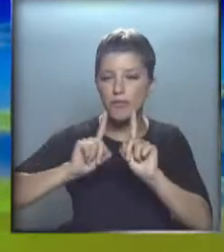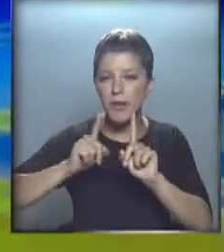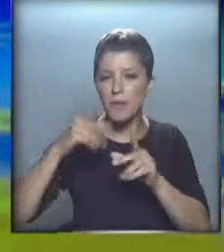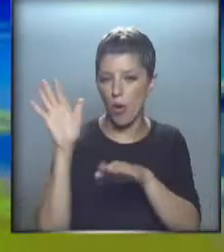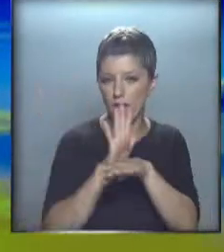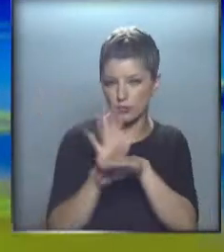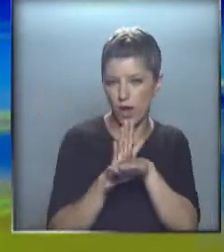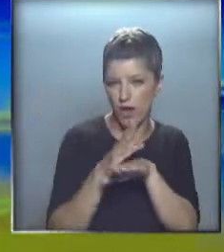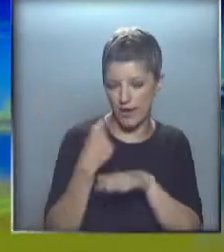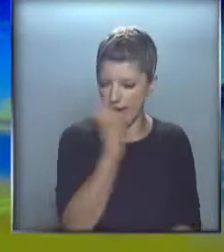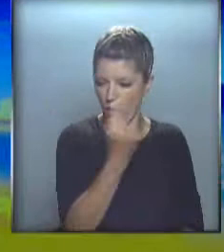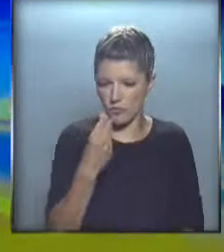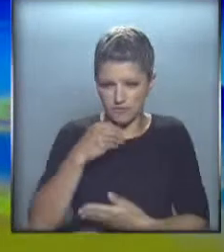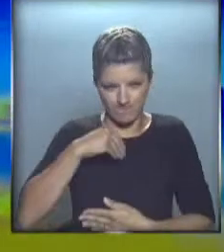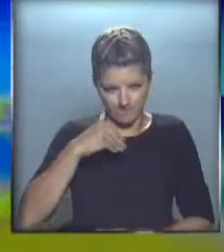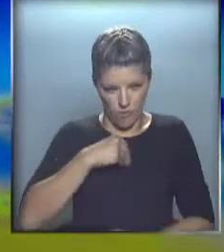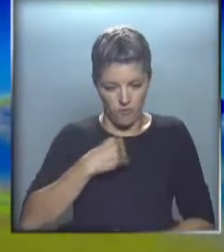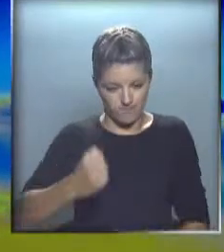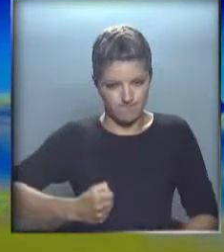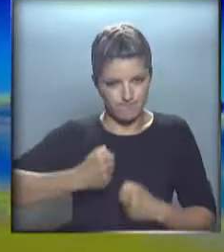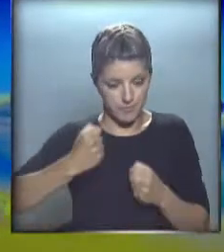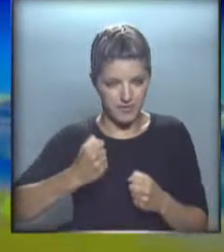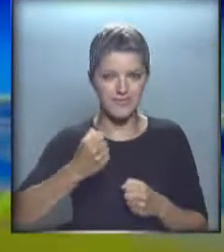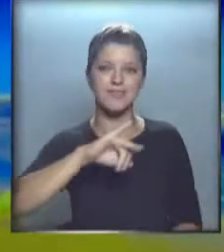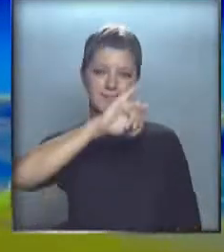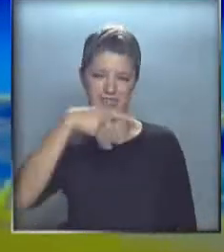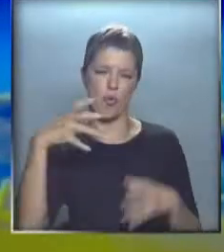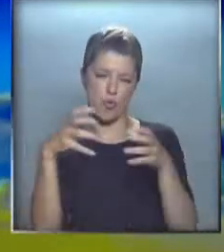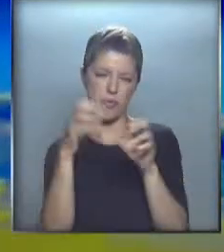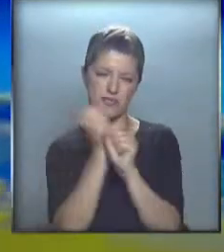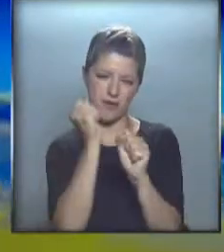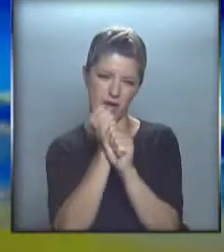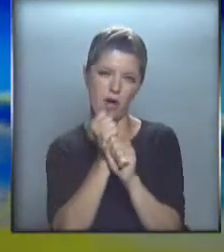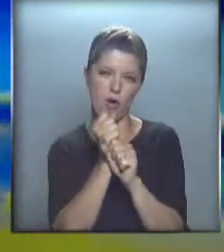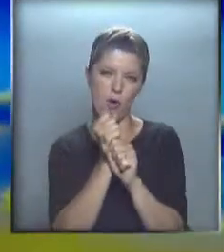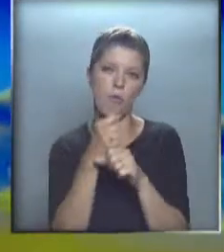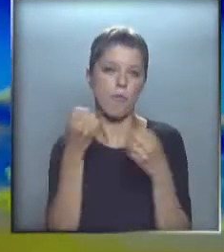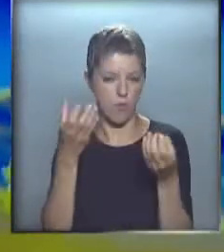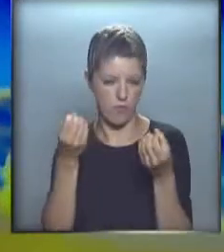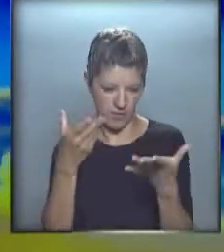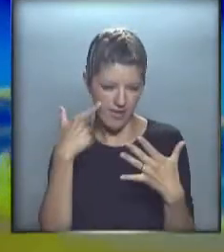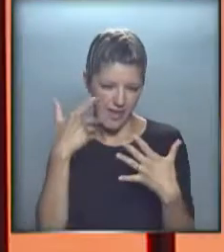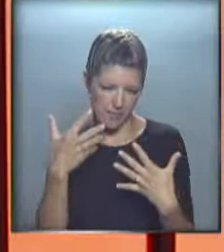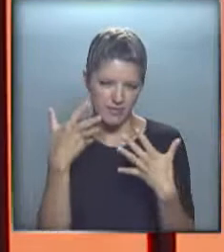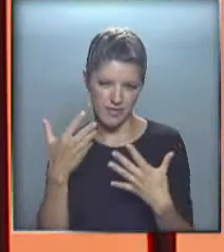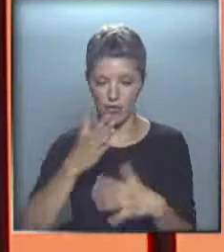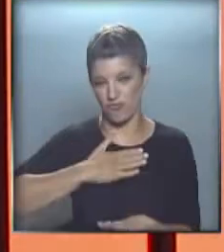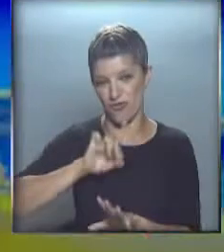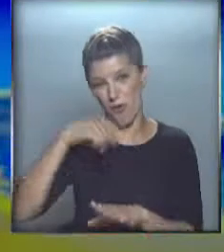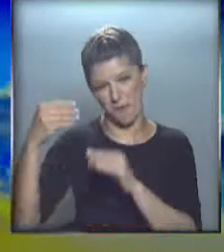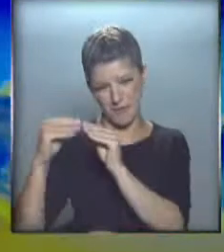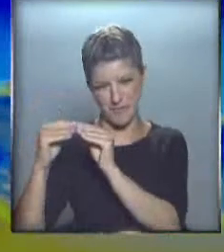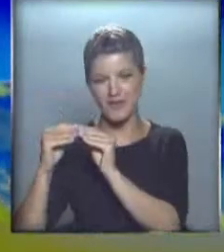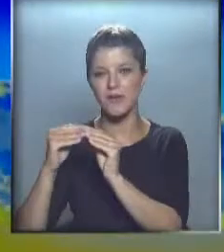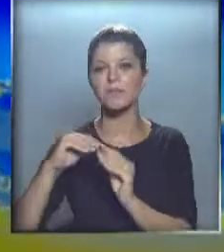vas autocoachando. Sí, también, tenemos un elenco que es muy talentoso. Por suerte, no hablo de mí, hablo de todos mis compañeros, que son